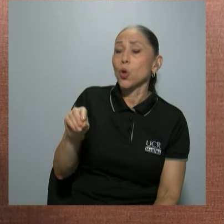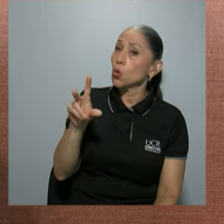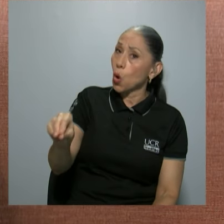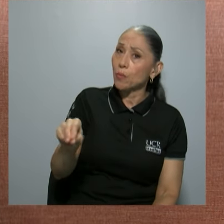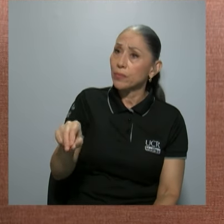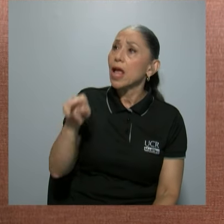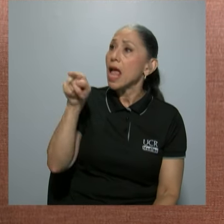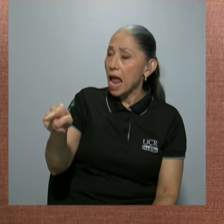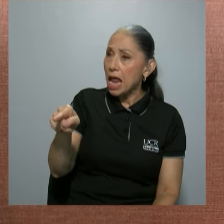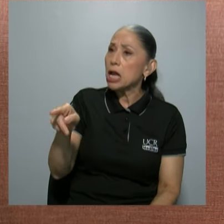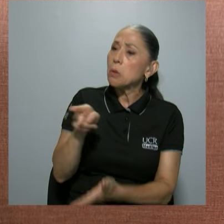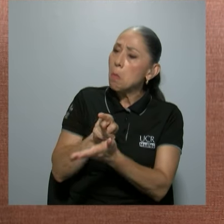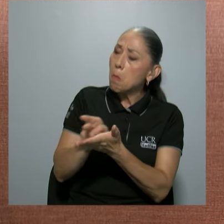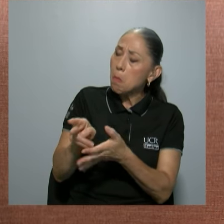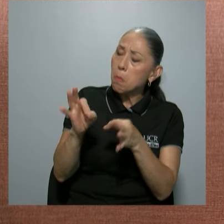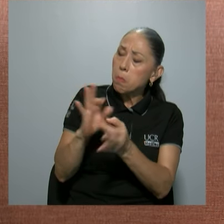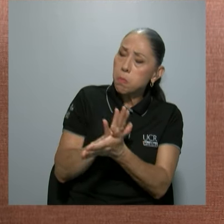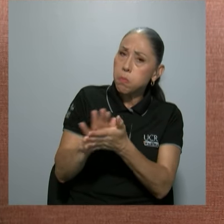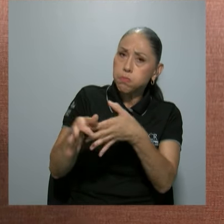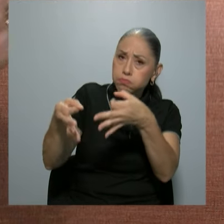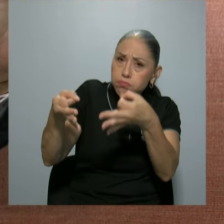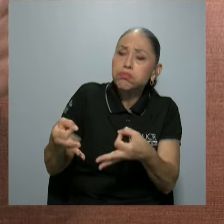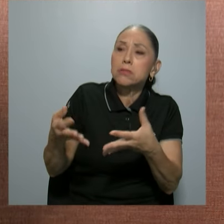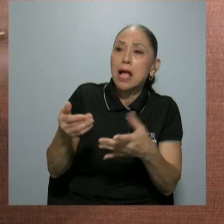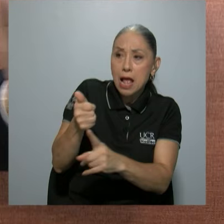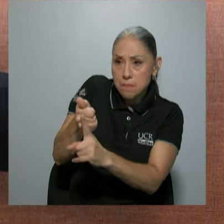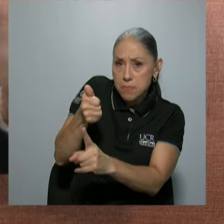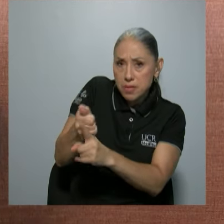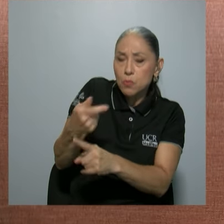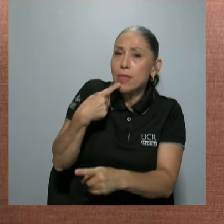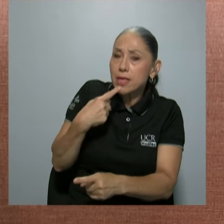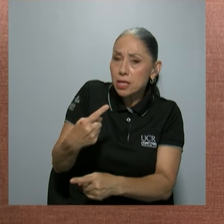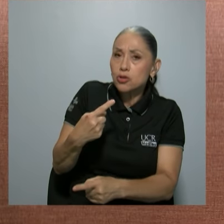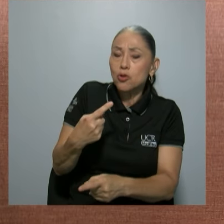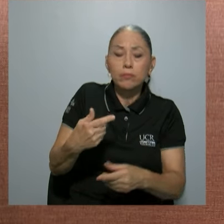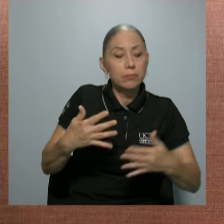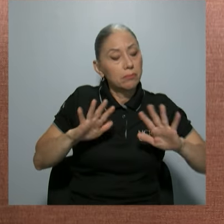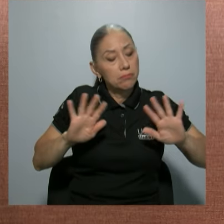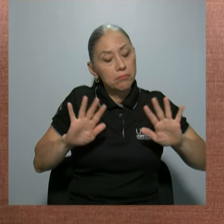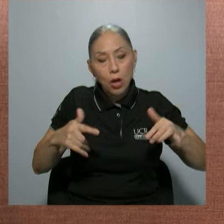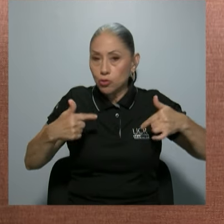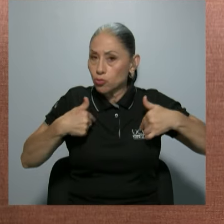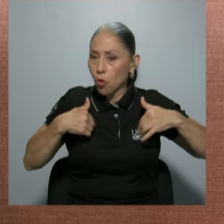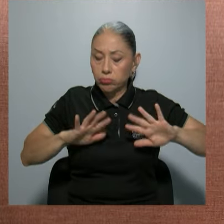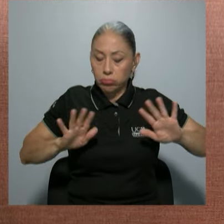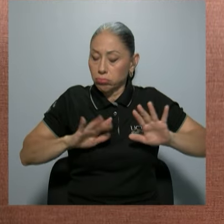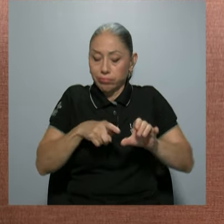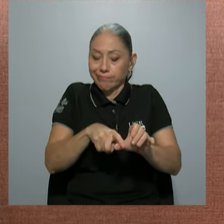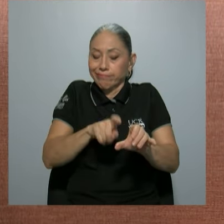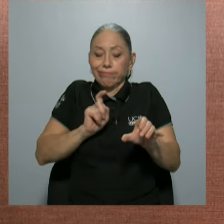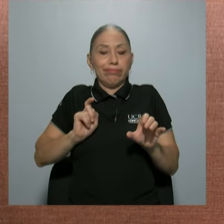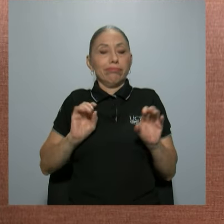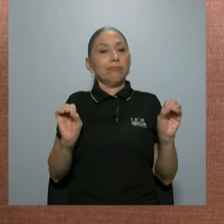gran sensatez y él ha dicho: estoy fuera de toda aspiración de momento.